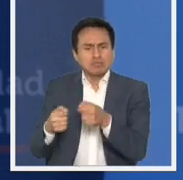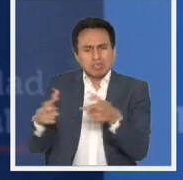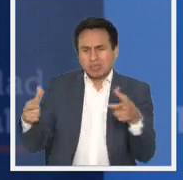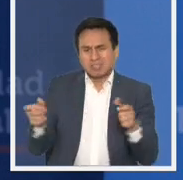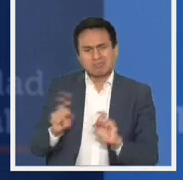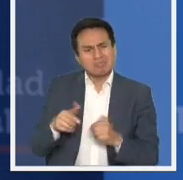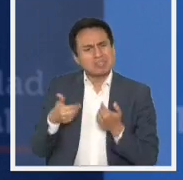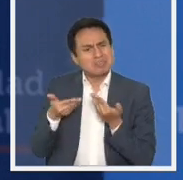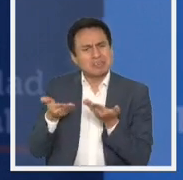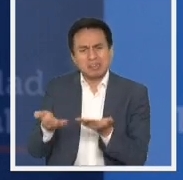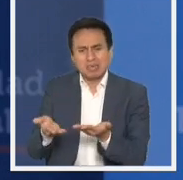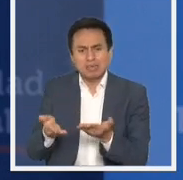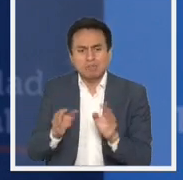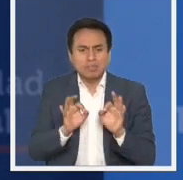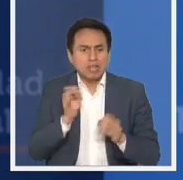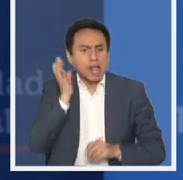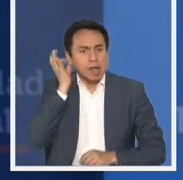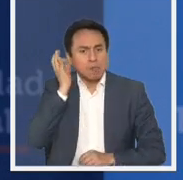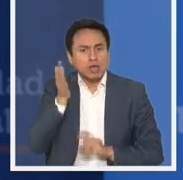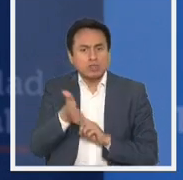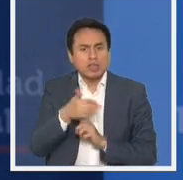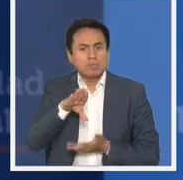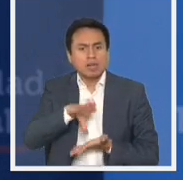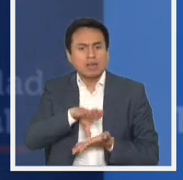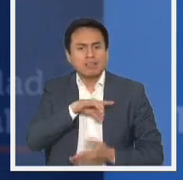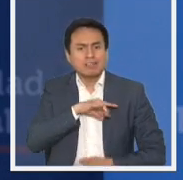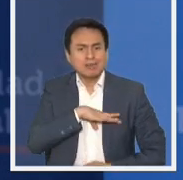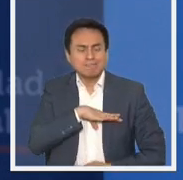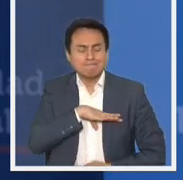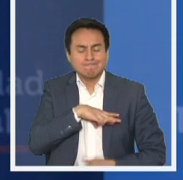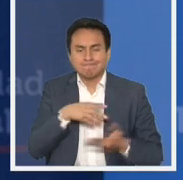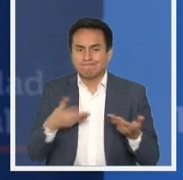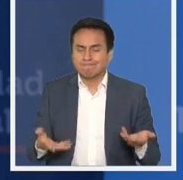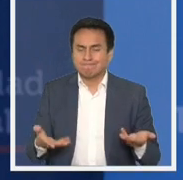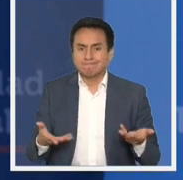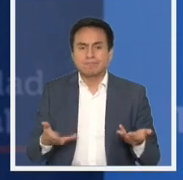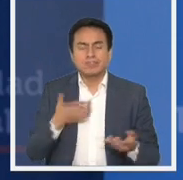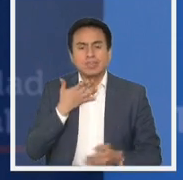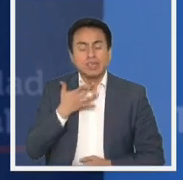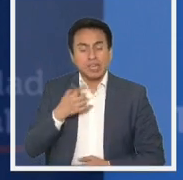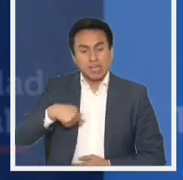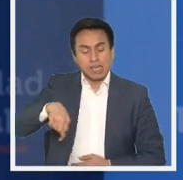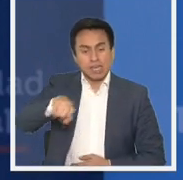en especial a las mujeres de nuestra patria que sean